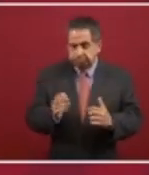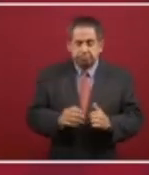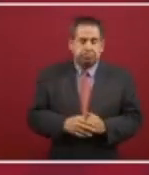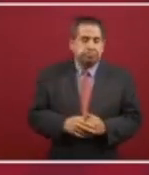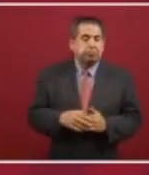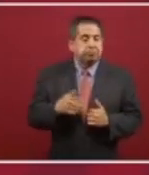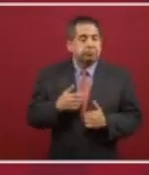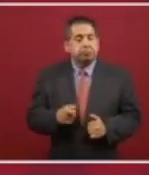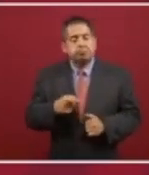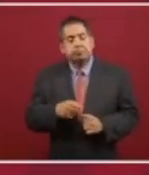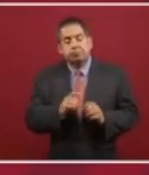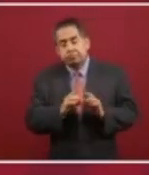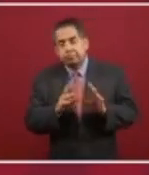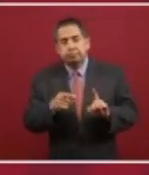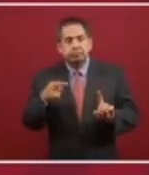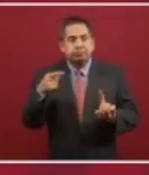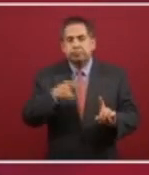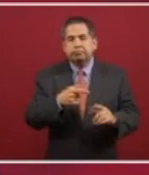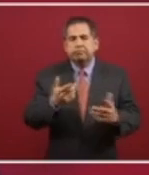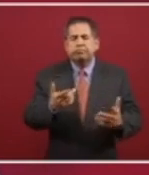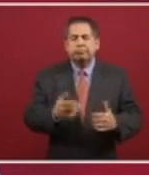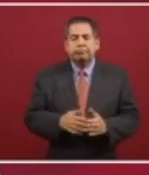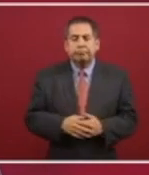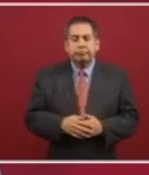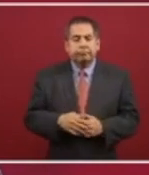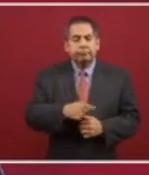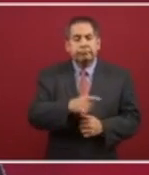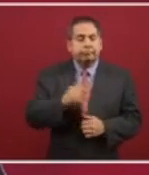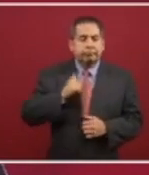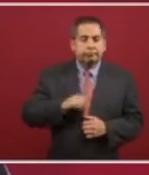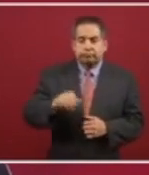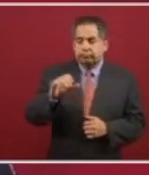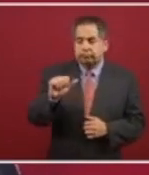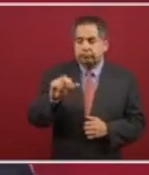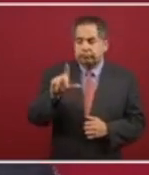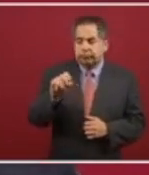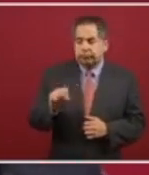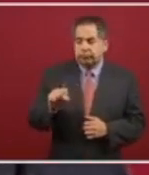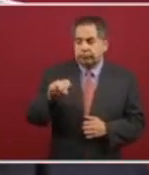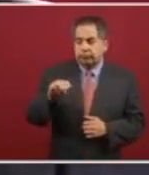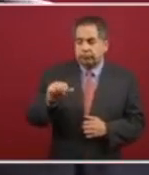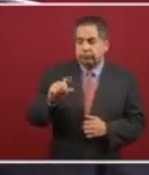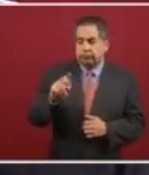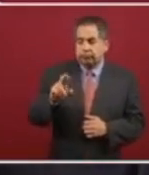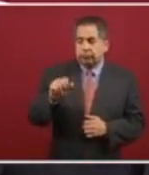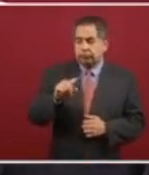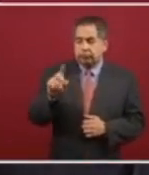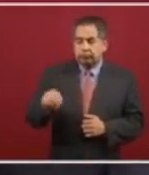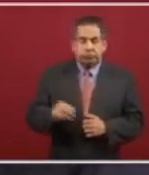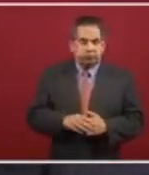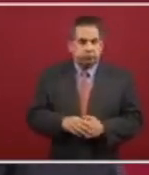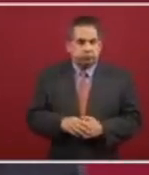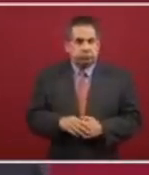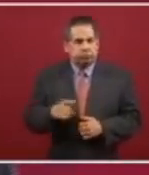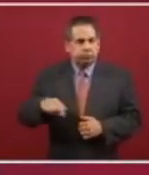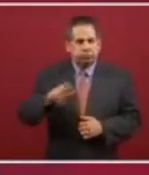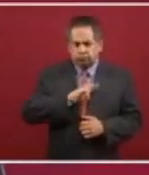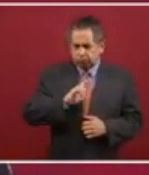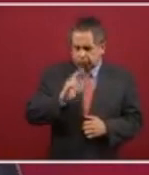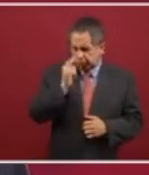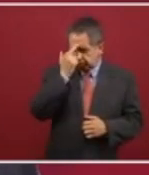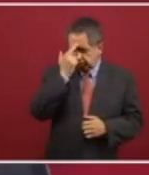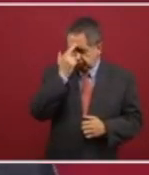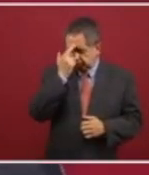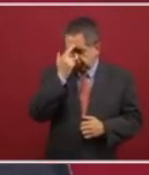entender lo sucedido, de Carlos Madrazo, y lo recordamos